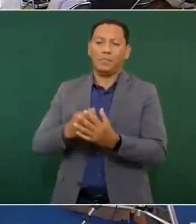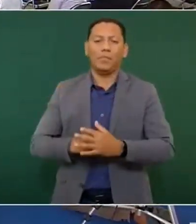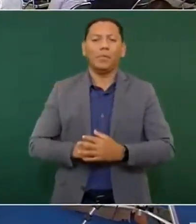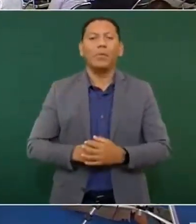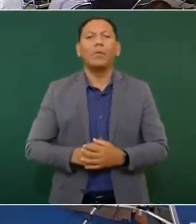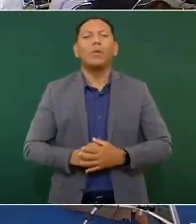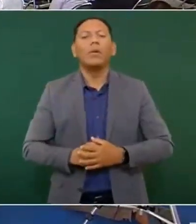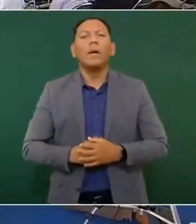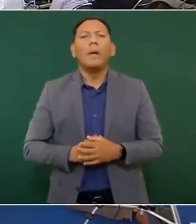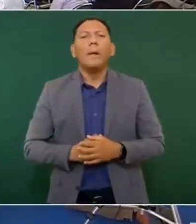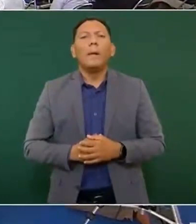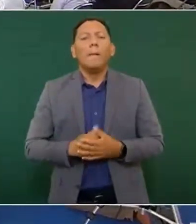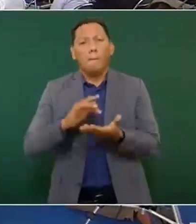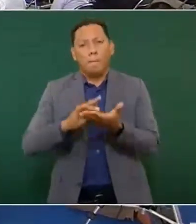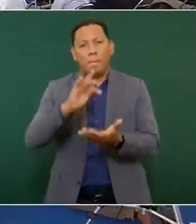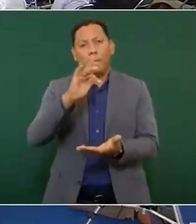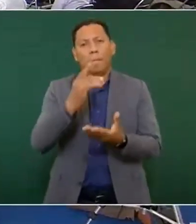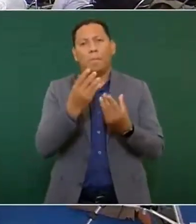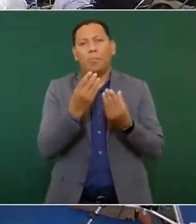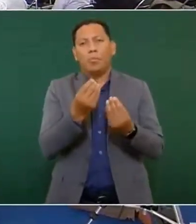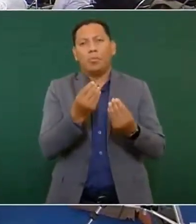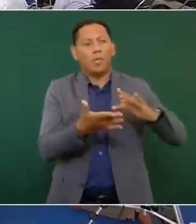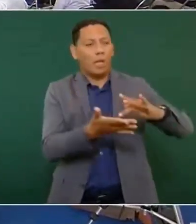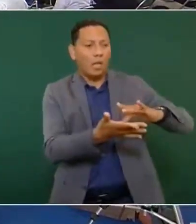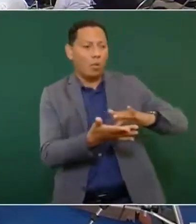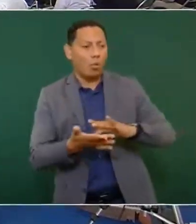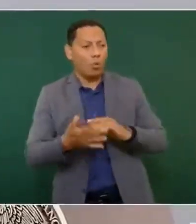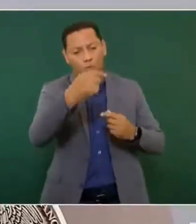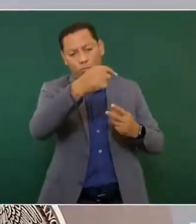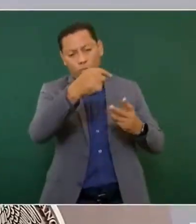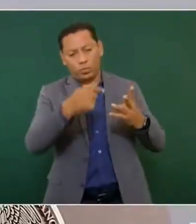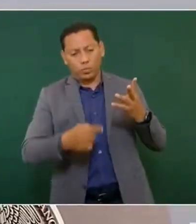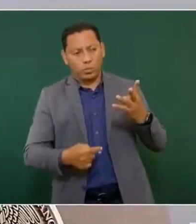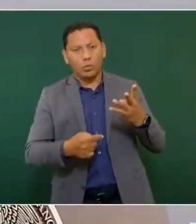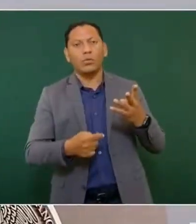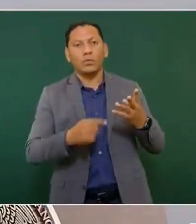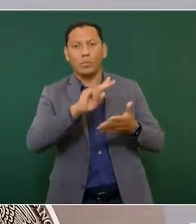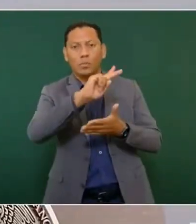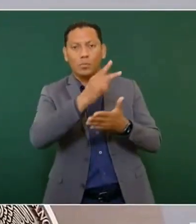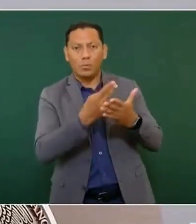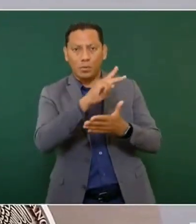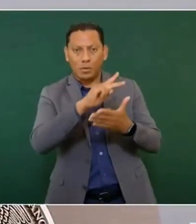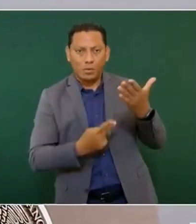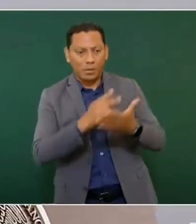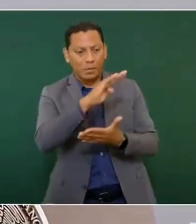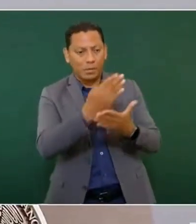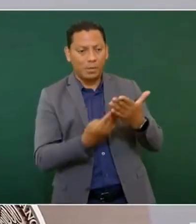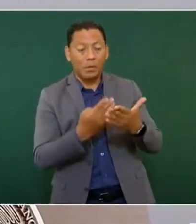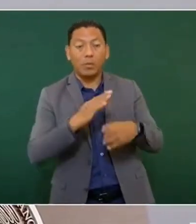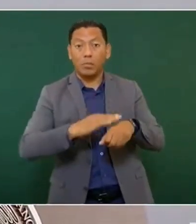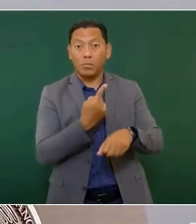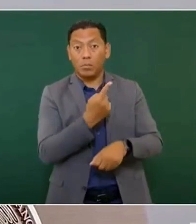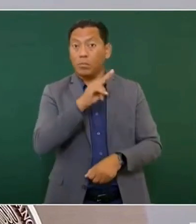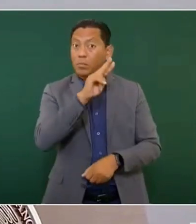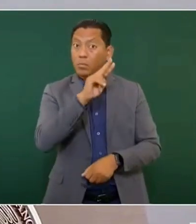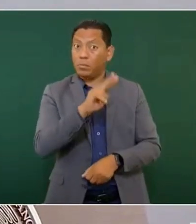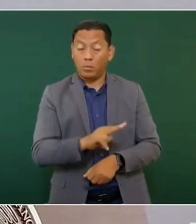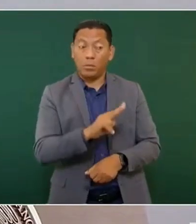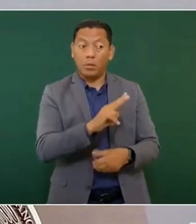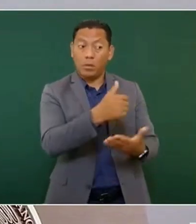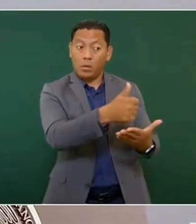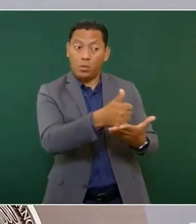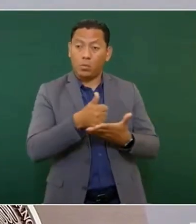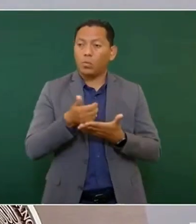Agradecemos los apoyos de bienestar porque han ayudado a toda la